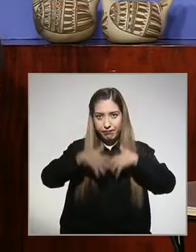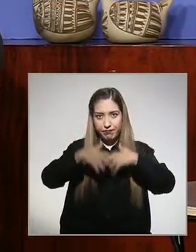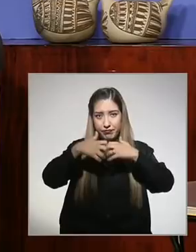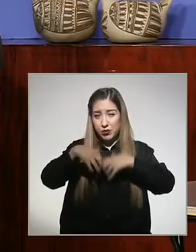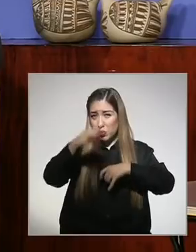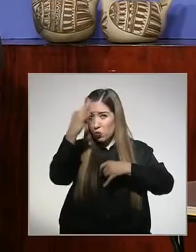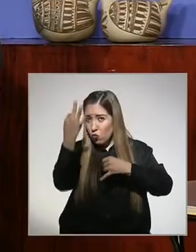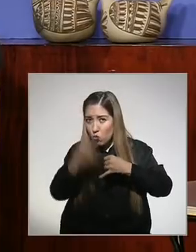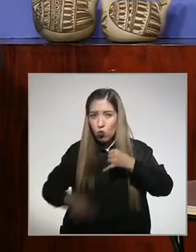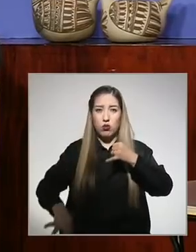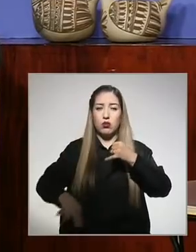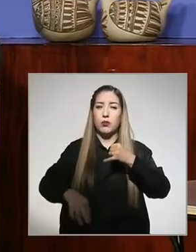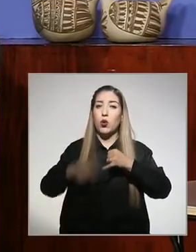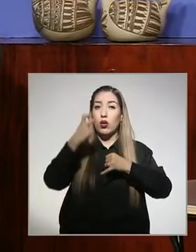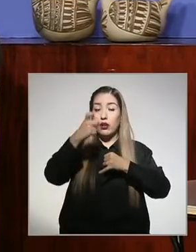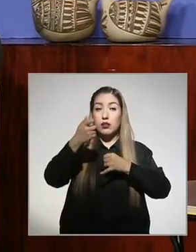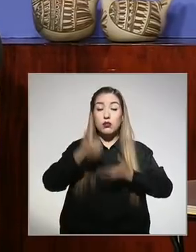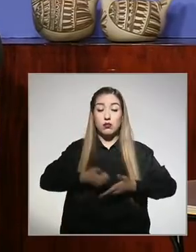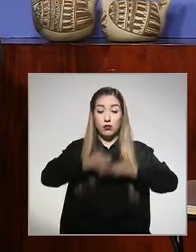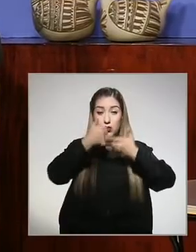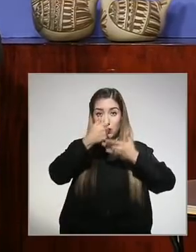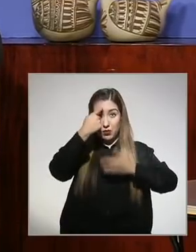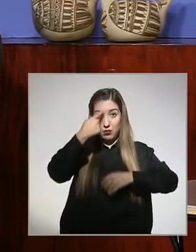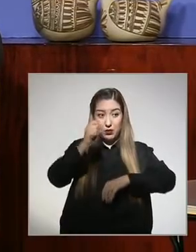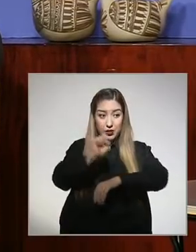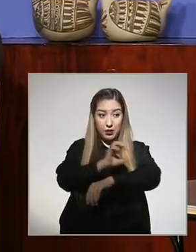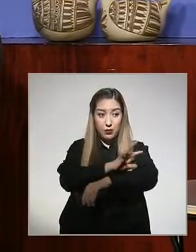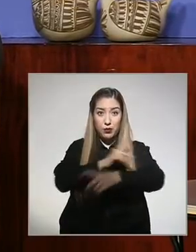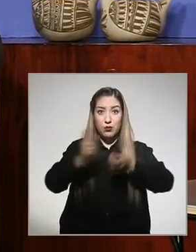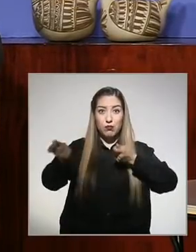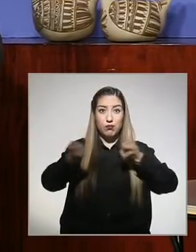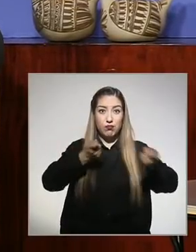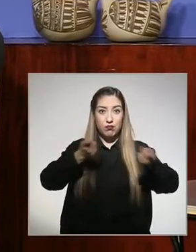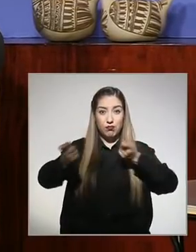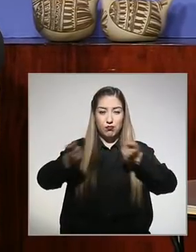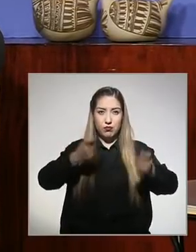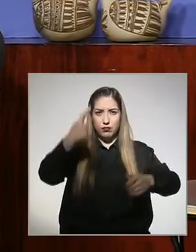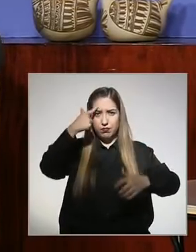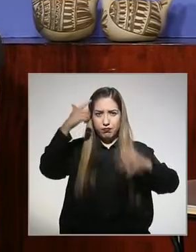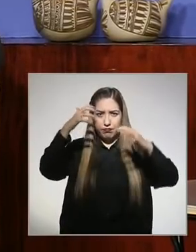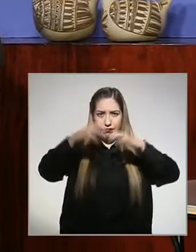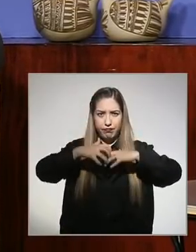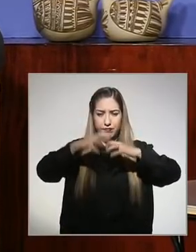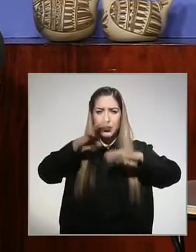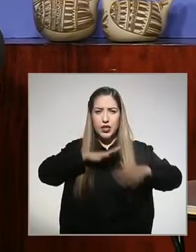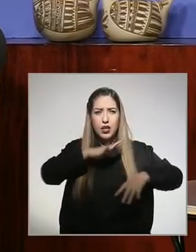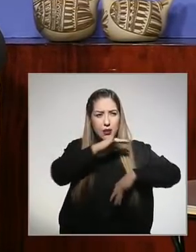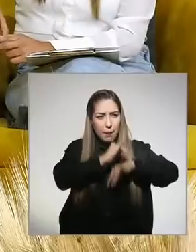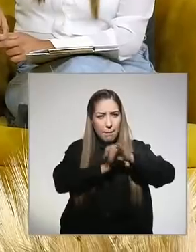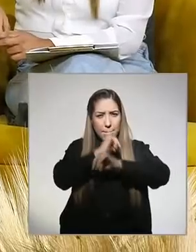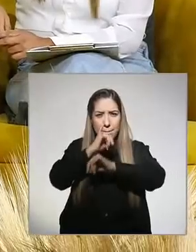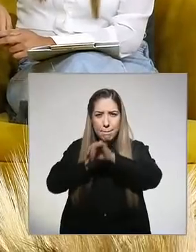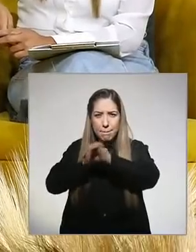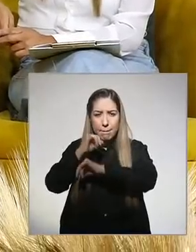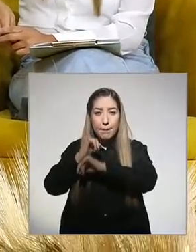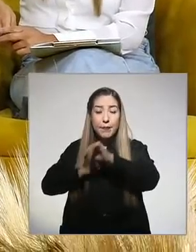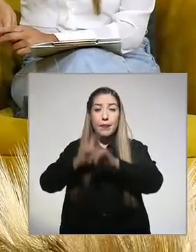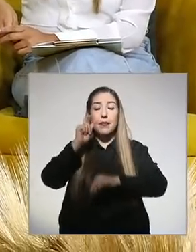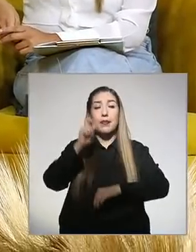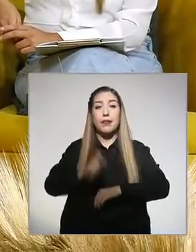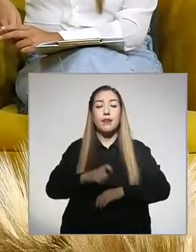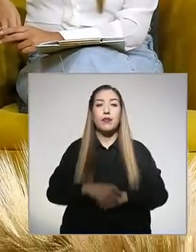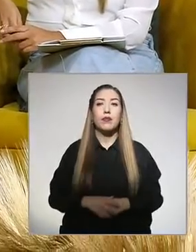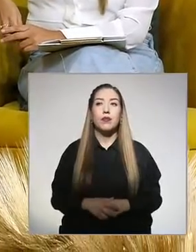te permite regular lo emocional. Y lo cognitivo se ha encontrado en diferentes estudios de la NES, se estimula y se genera a través